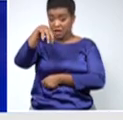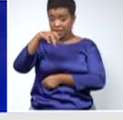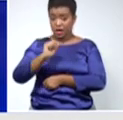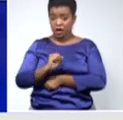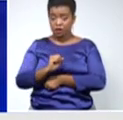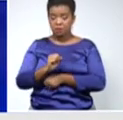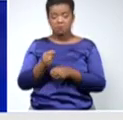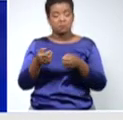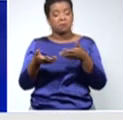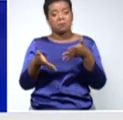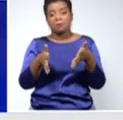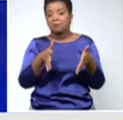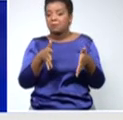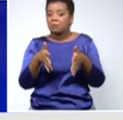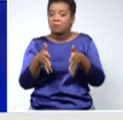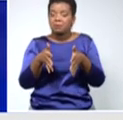menos